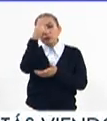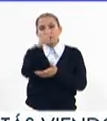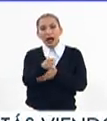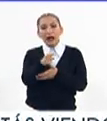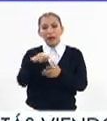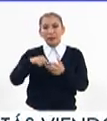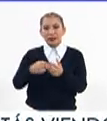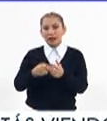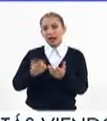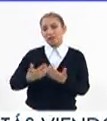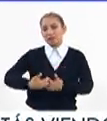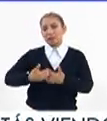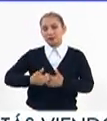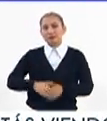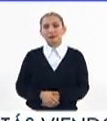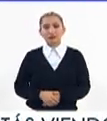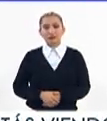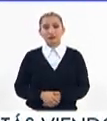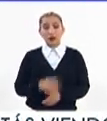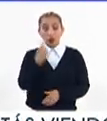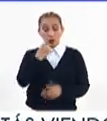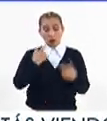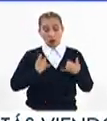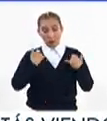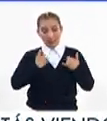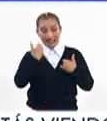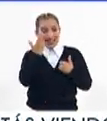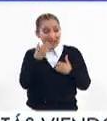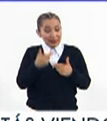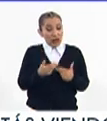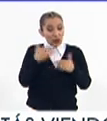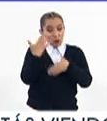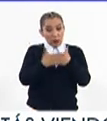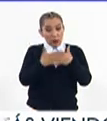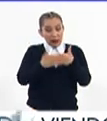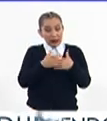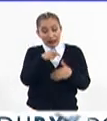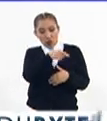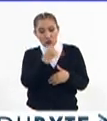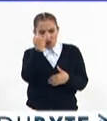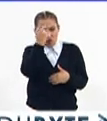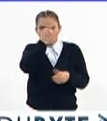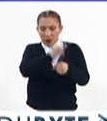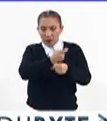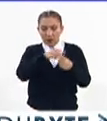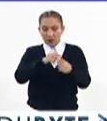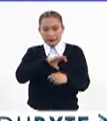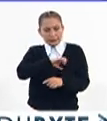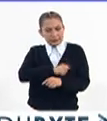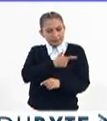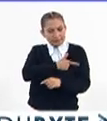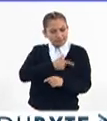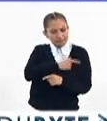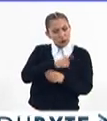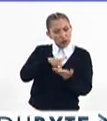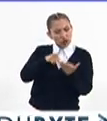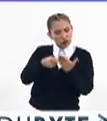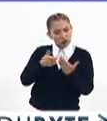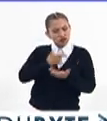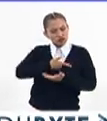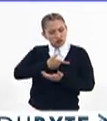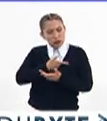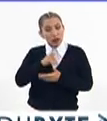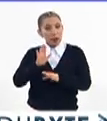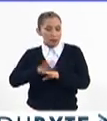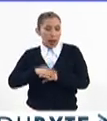para iniciar una empresa. Si bien un emprendedor se caracteriza por tener iniciativa, además de pasión y compromiso por sus proyectos,